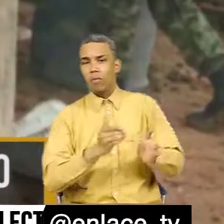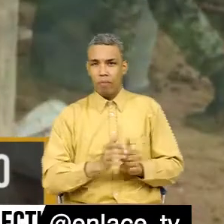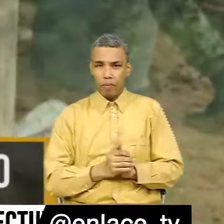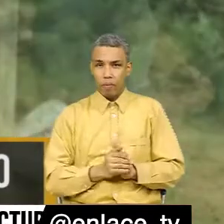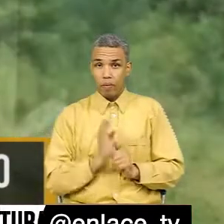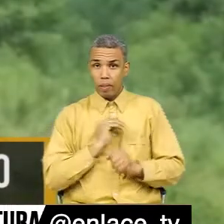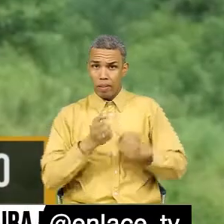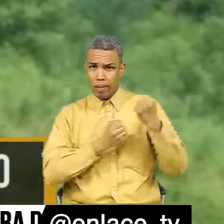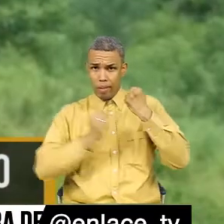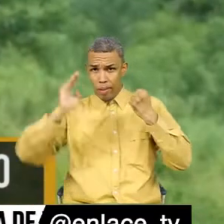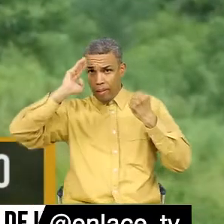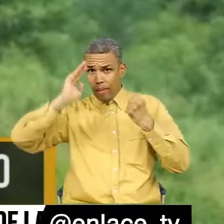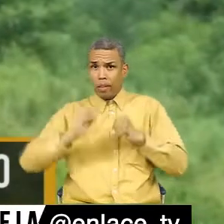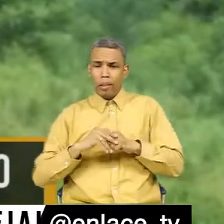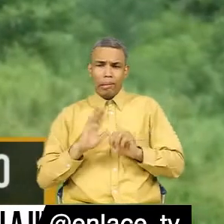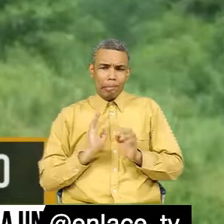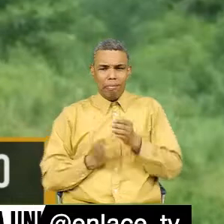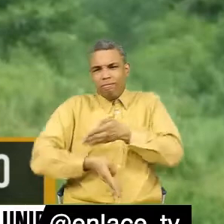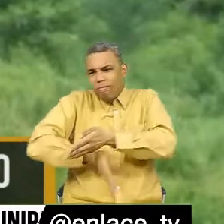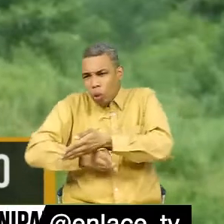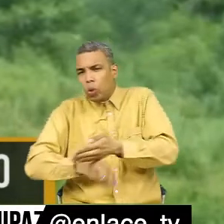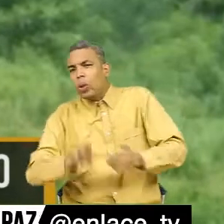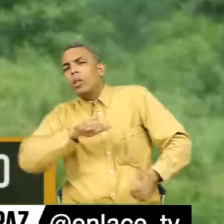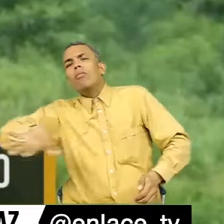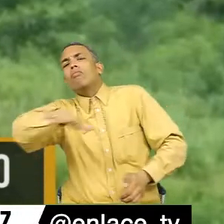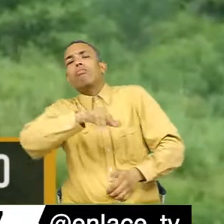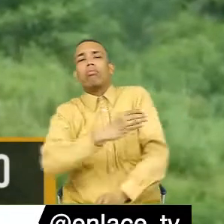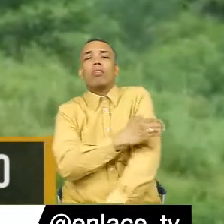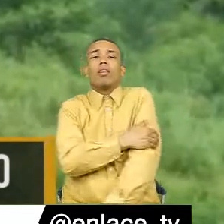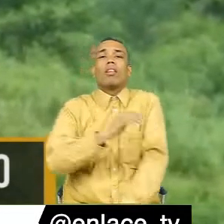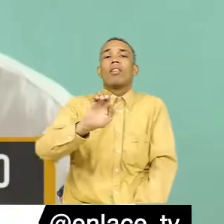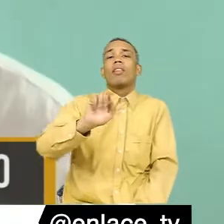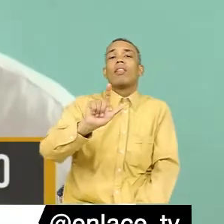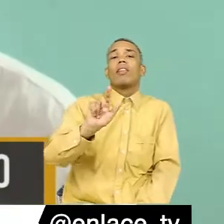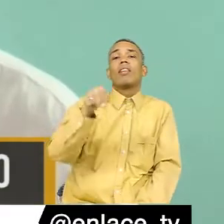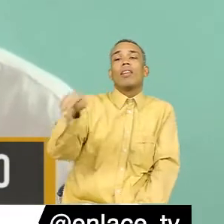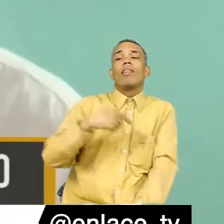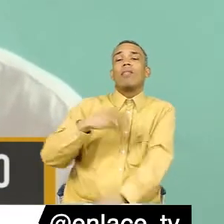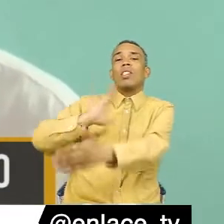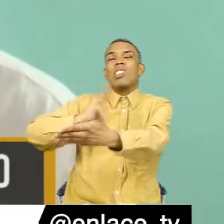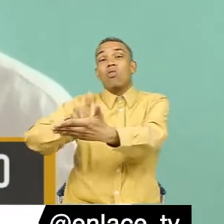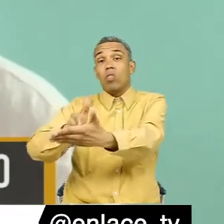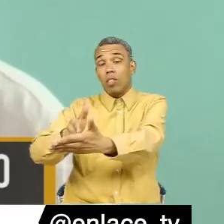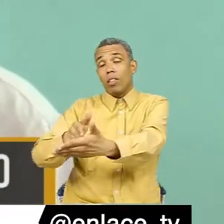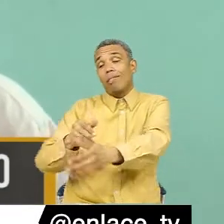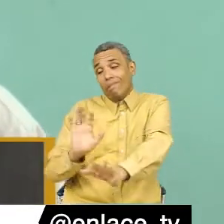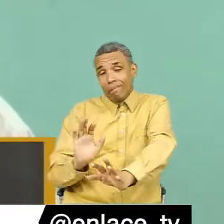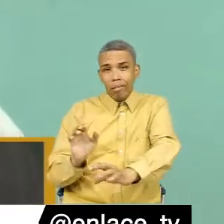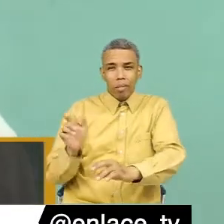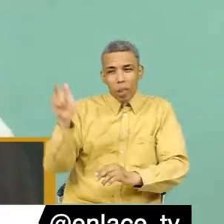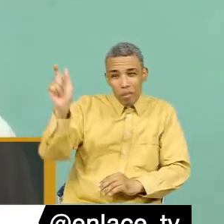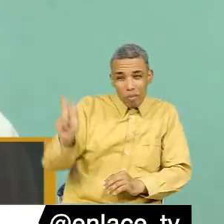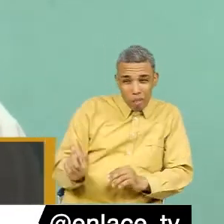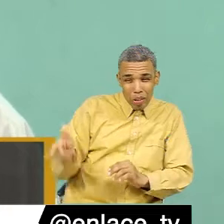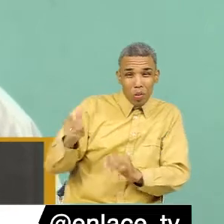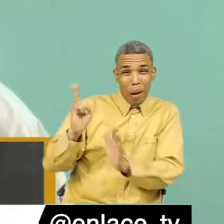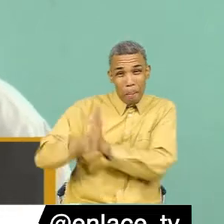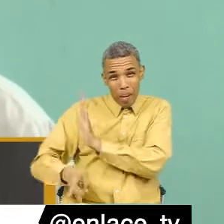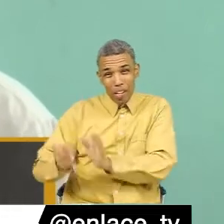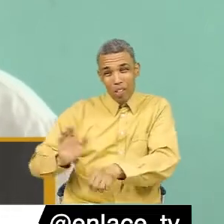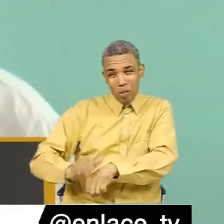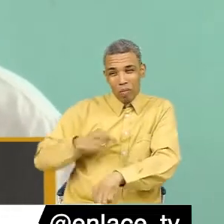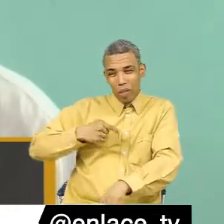zona del país se intensificarán contra el Ejército de Liberación Nacional, ELN. Por favor, que este hecho que ocurrió con